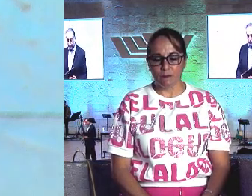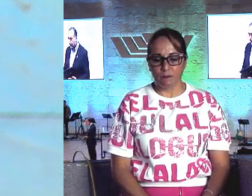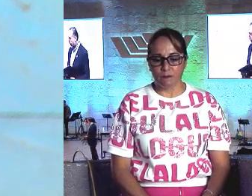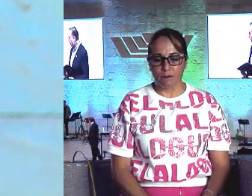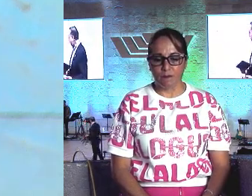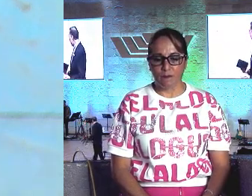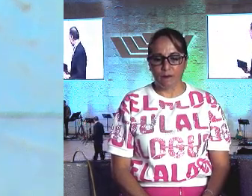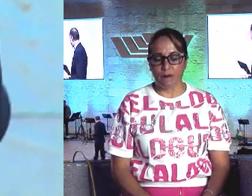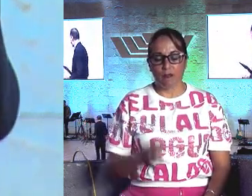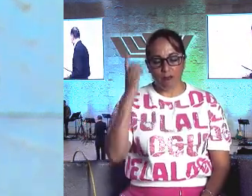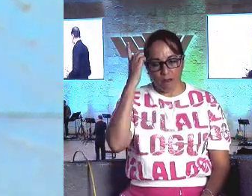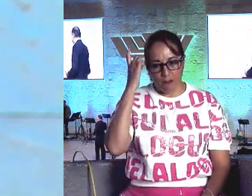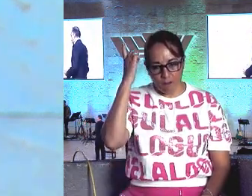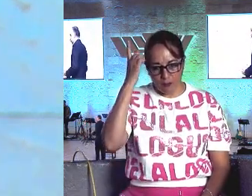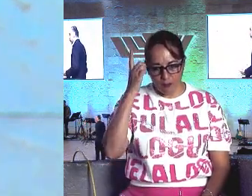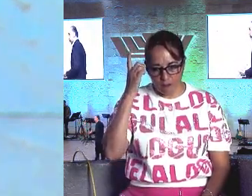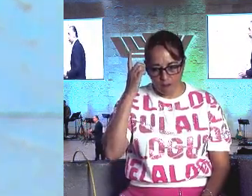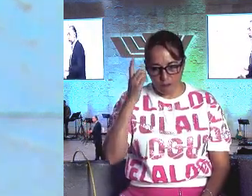David